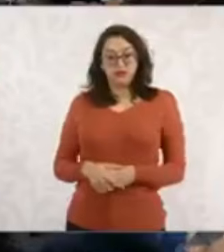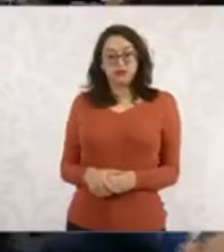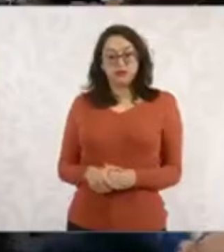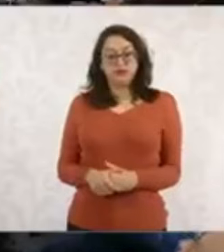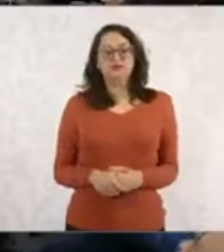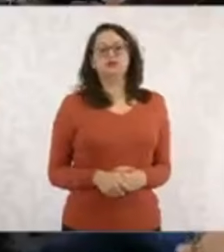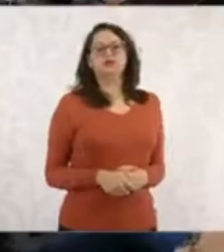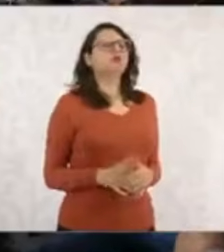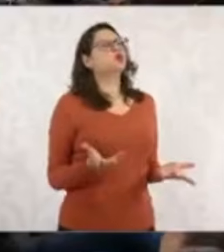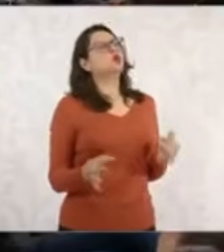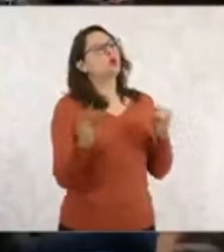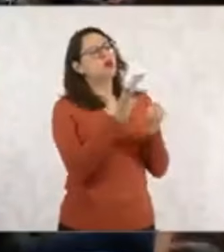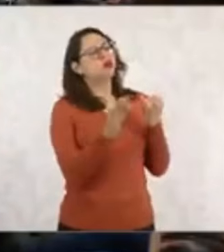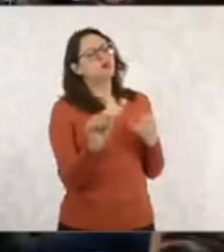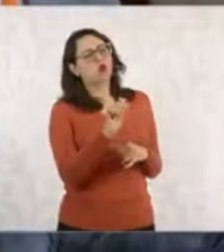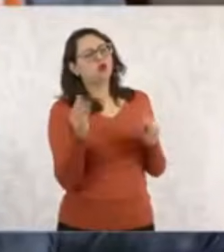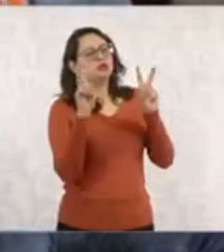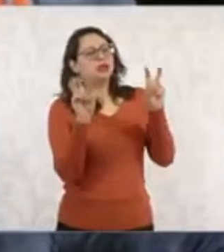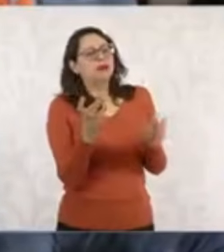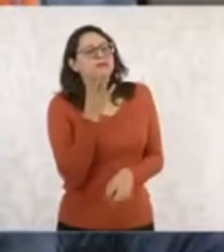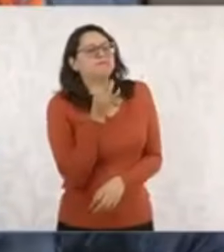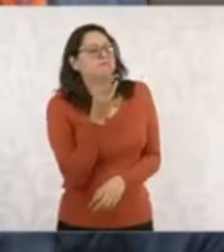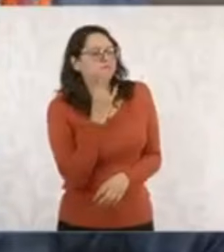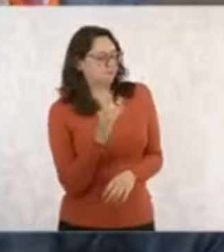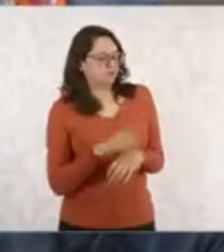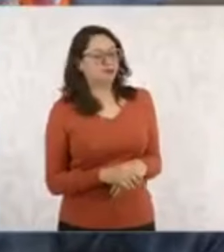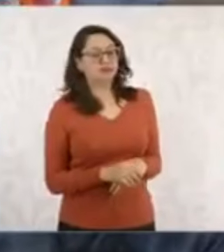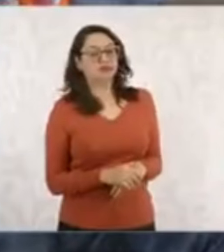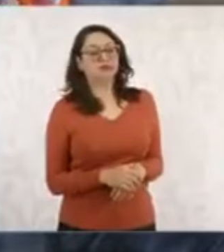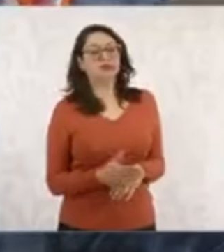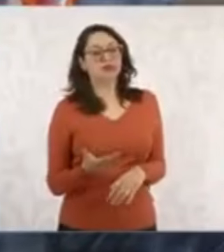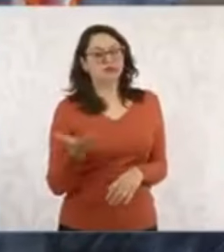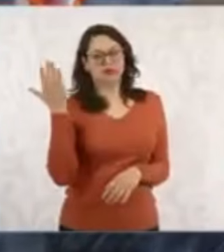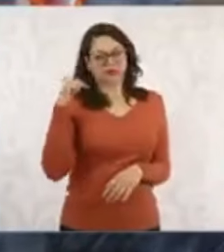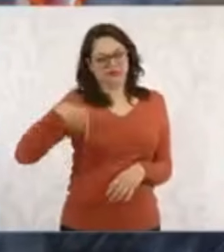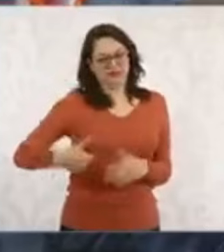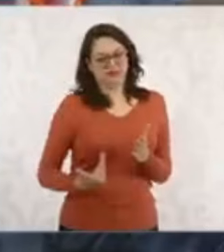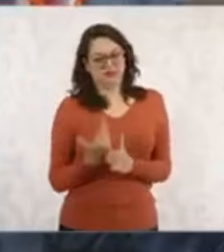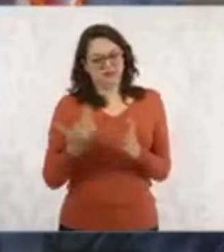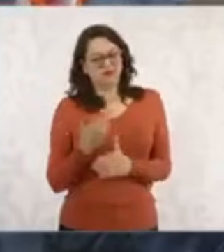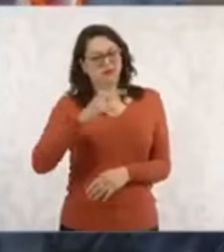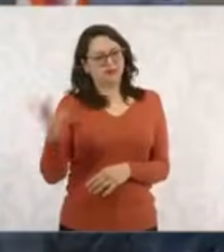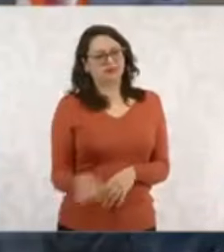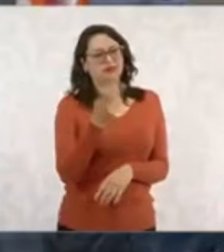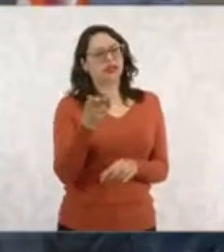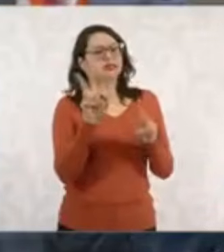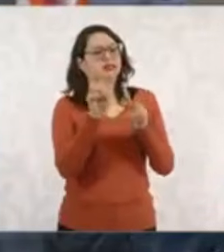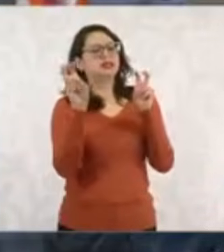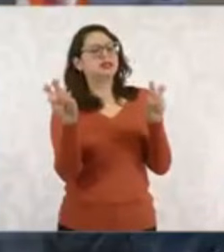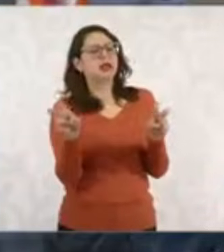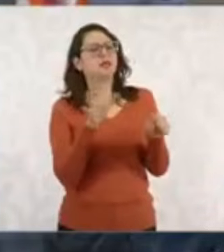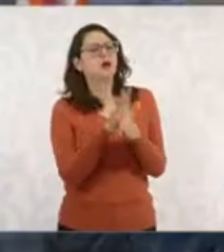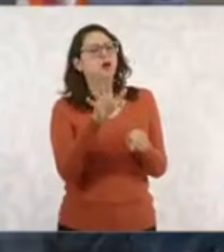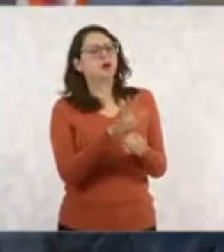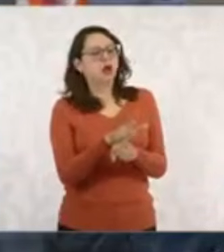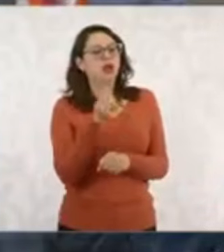Únicamente. Por último, un tema local chiquitito. Aquí se planteó por un colega en la mañanera un tema de TC Energy, Temoris